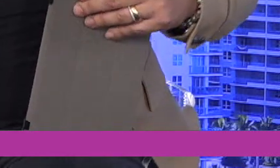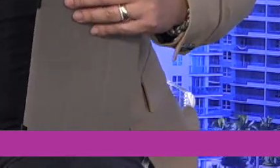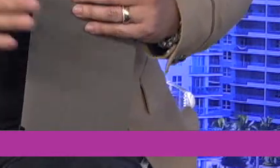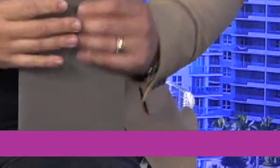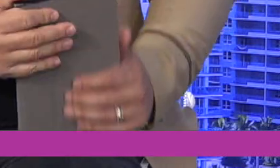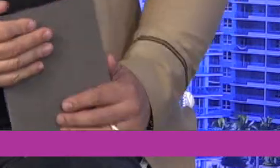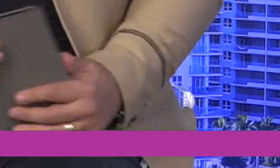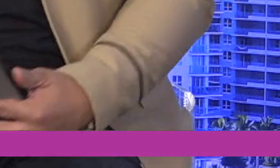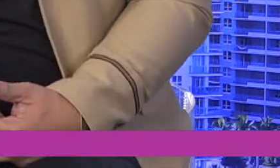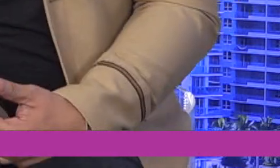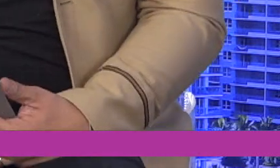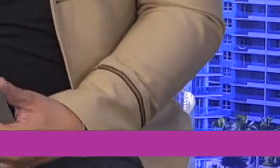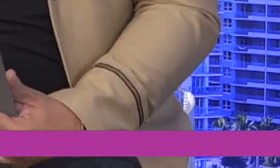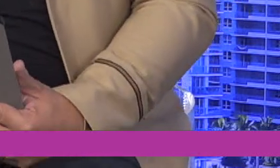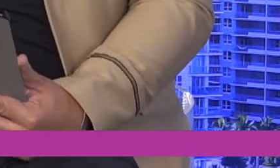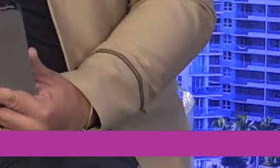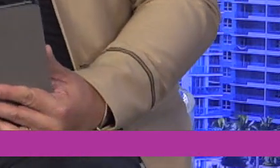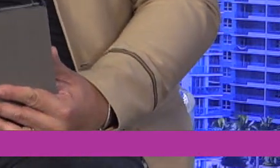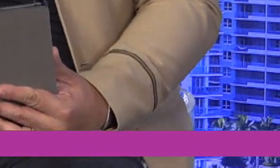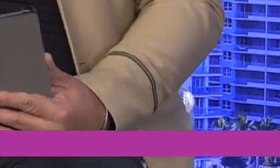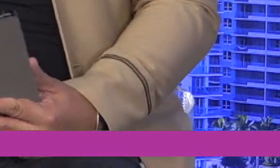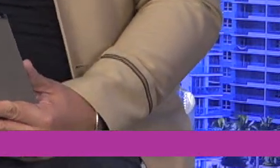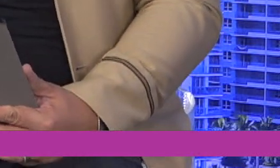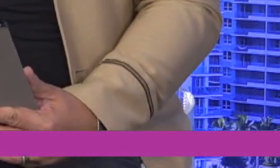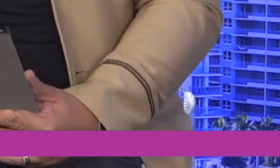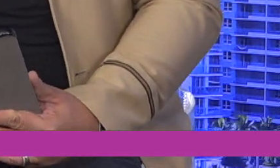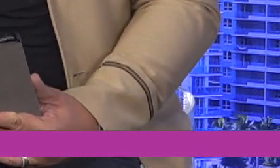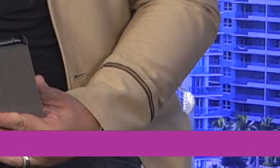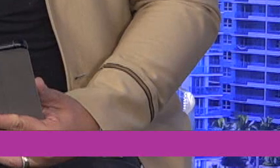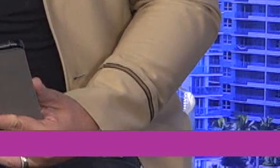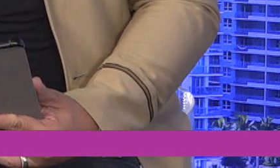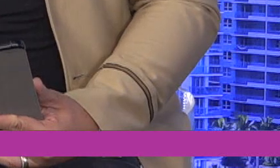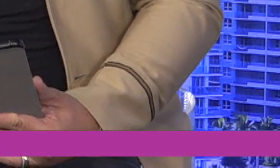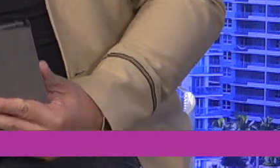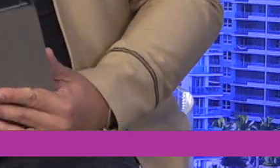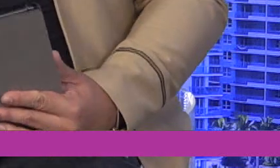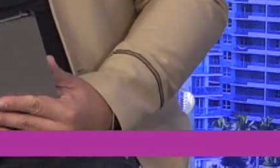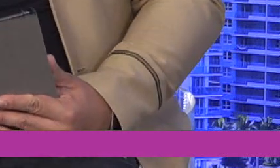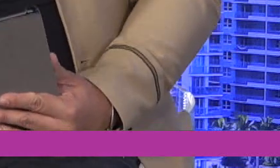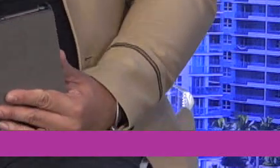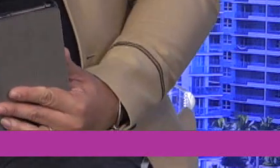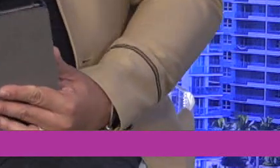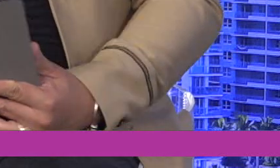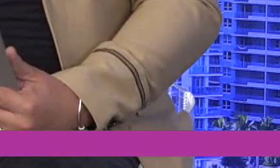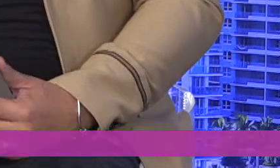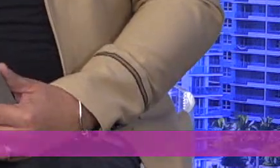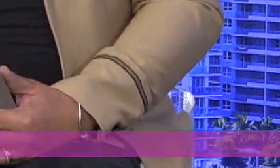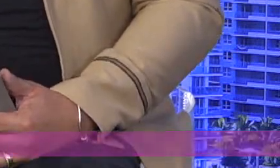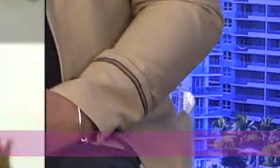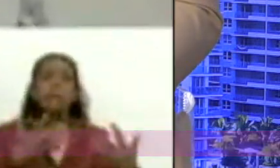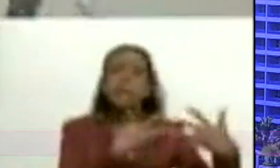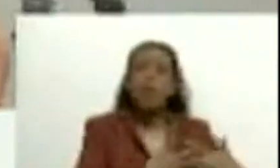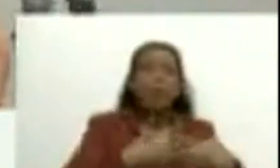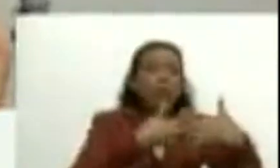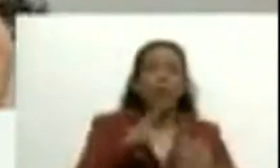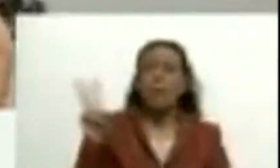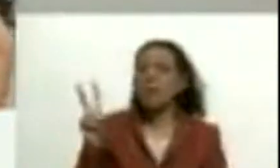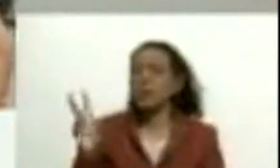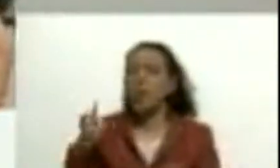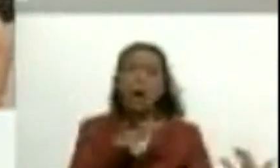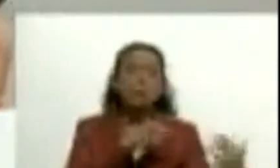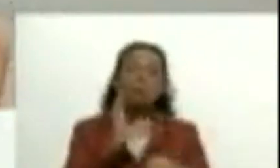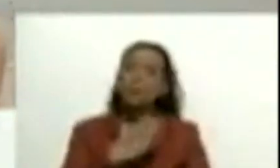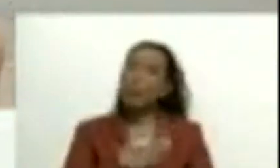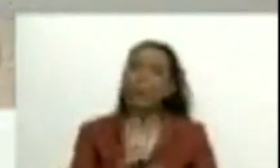segundo. Es que esto es una cosa que yo dije, yo no lo puedo creer. Yo realmente nunca pensé que esto fuera posible. A ver, vamos a ver el video, vamos a ver el video otra vez.